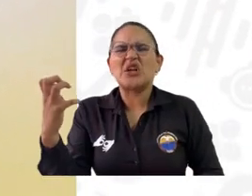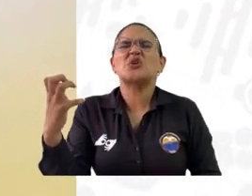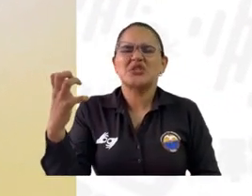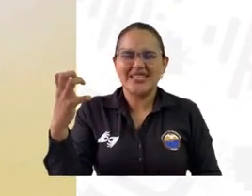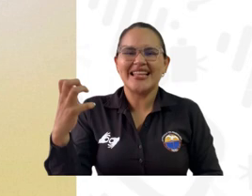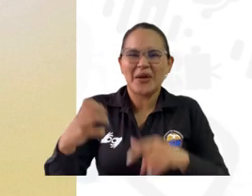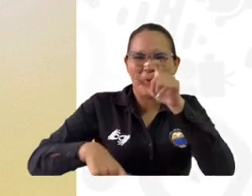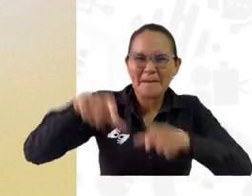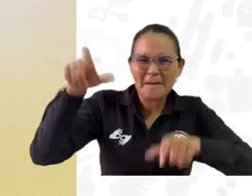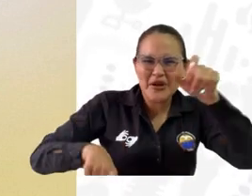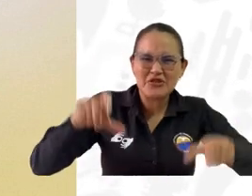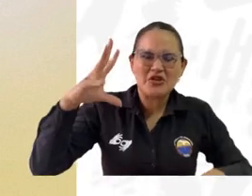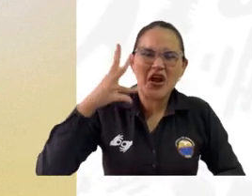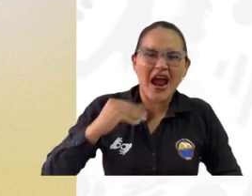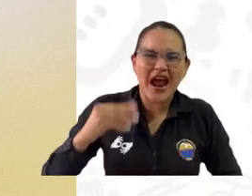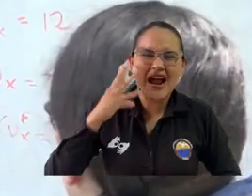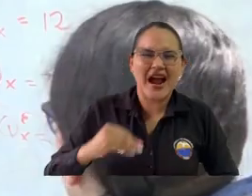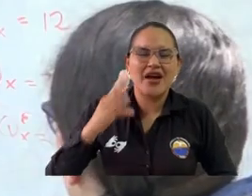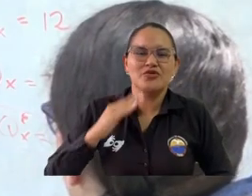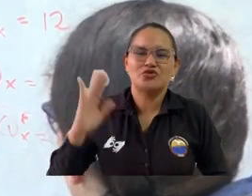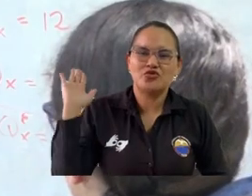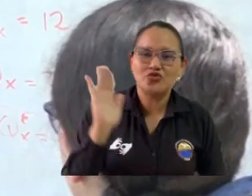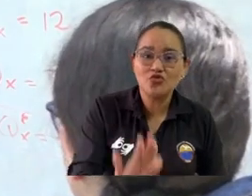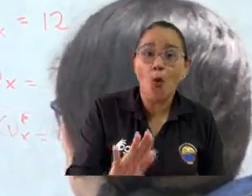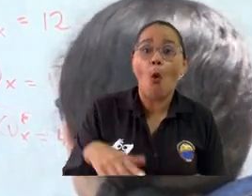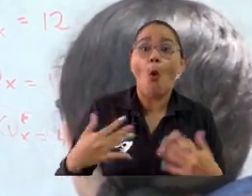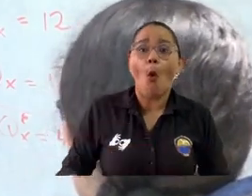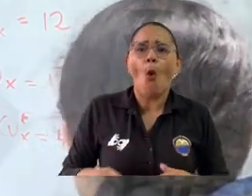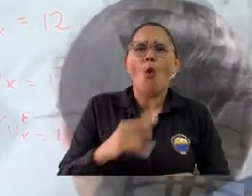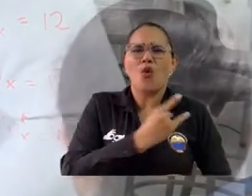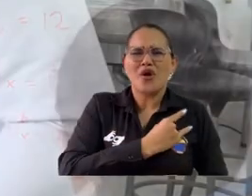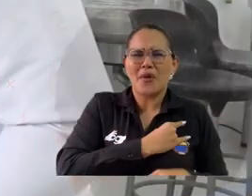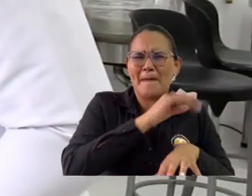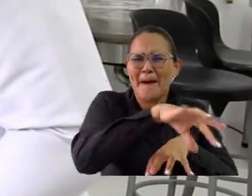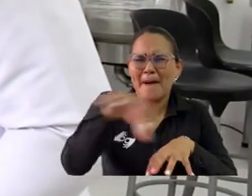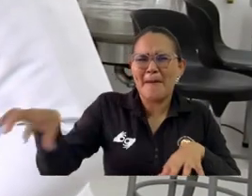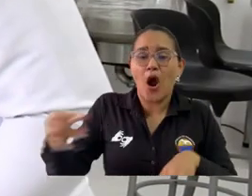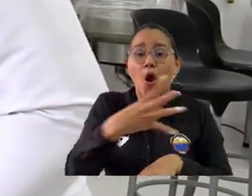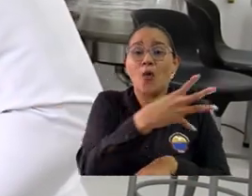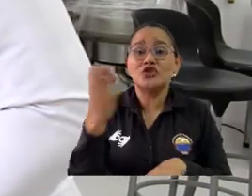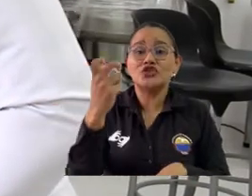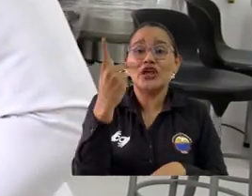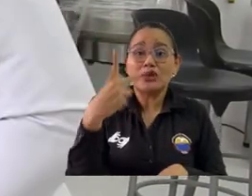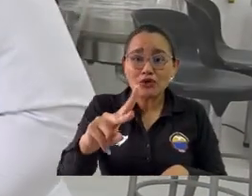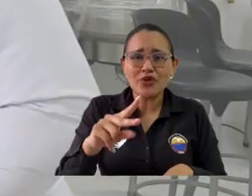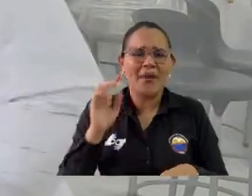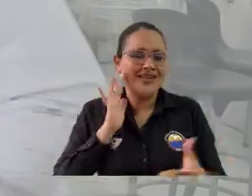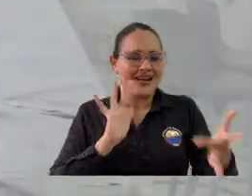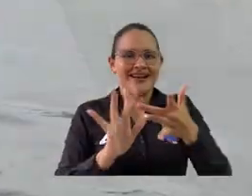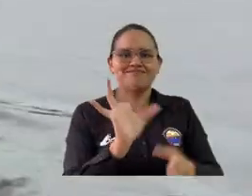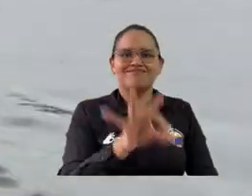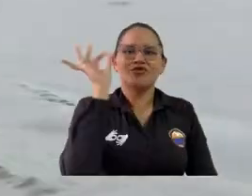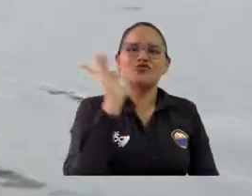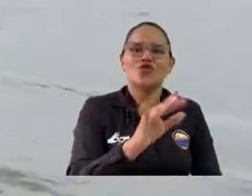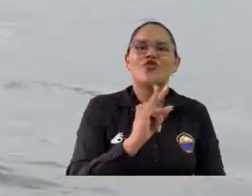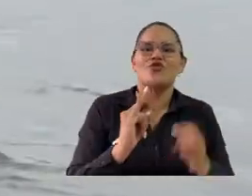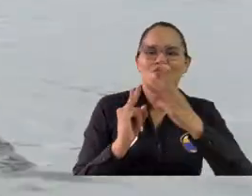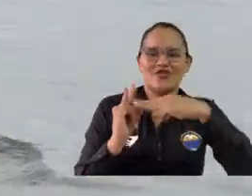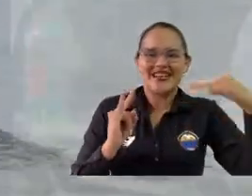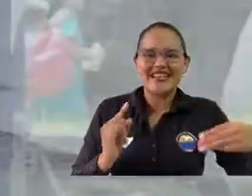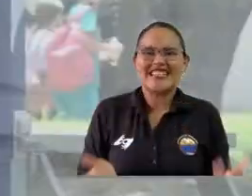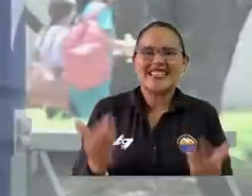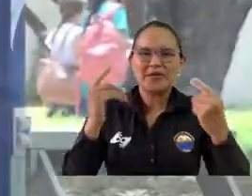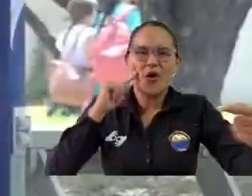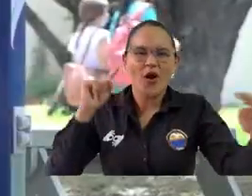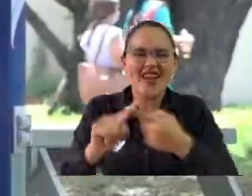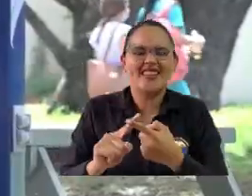expertos de 112 universidades del mundo visibilizó internacionalmente a Unimagdalena y su propuesta de valor de transformar vidas y